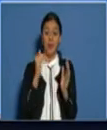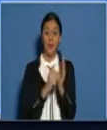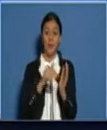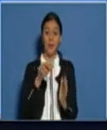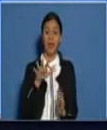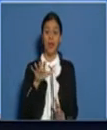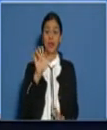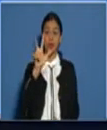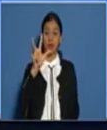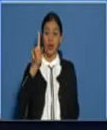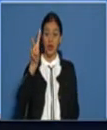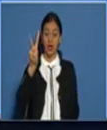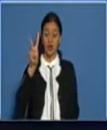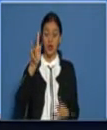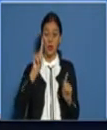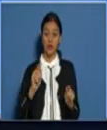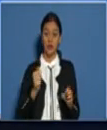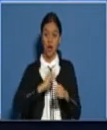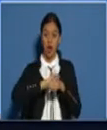6.532 y